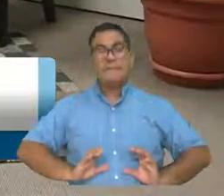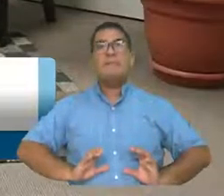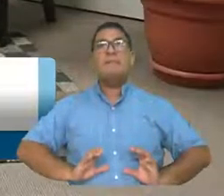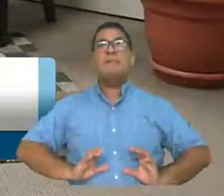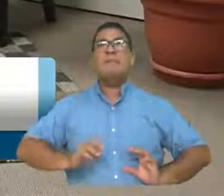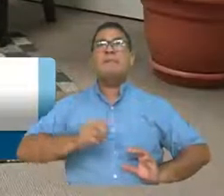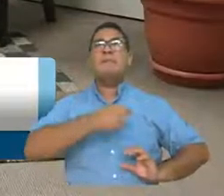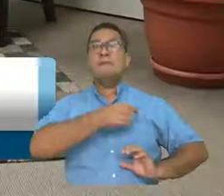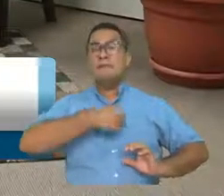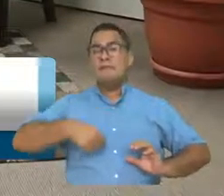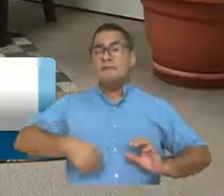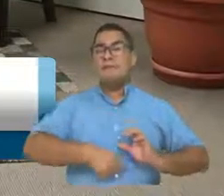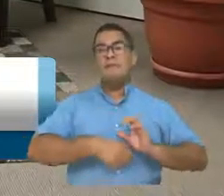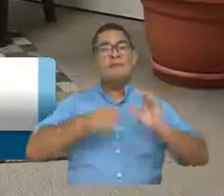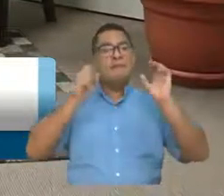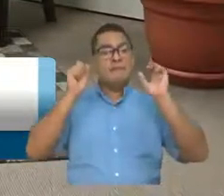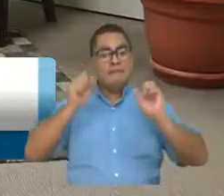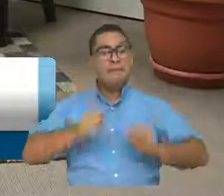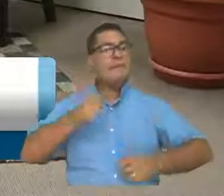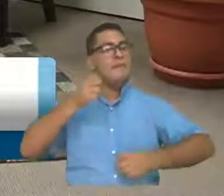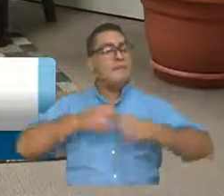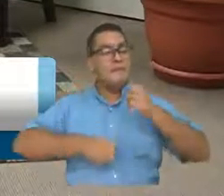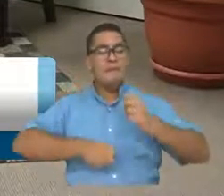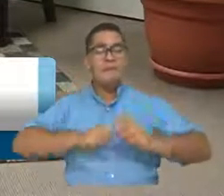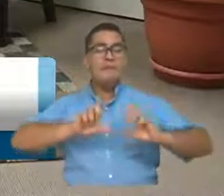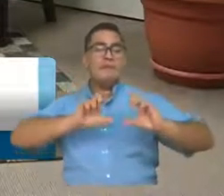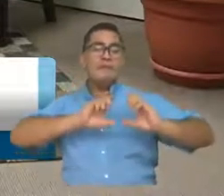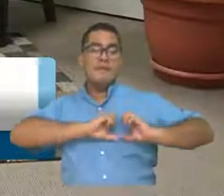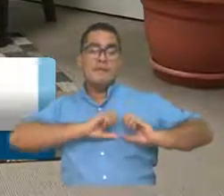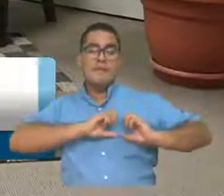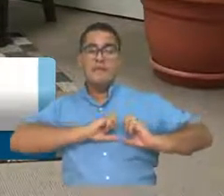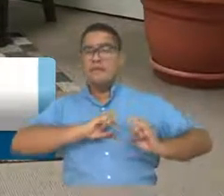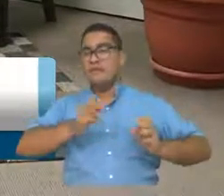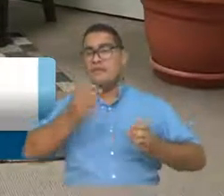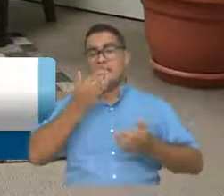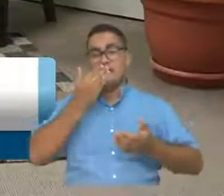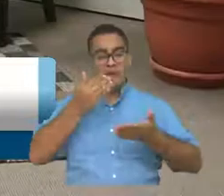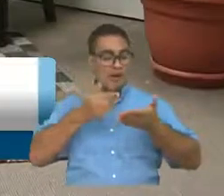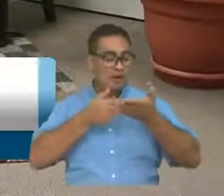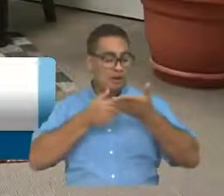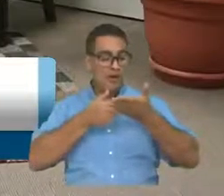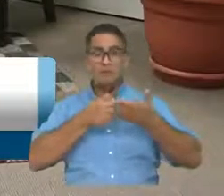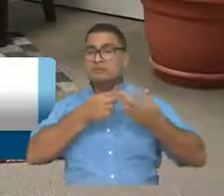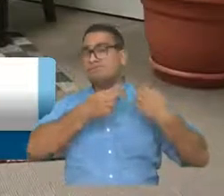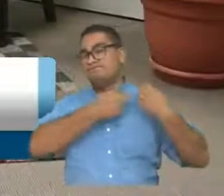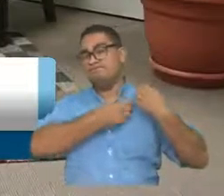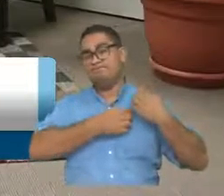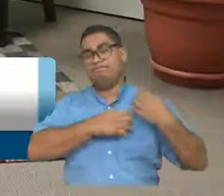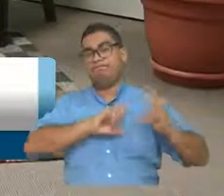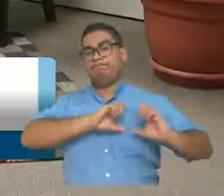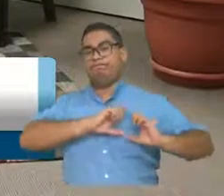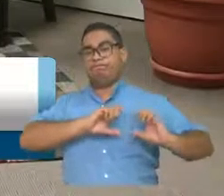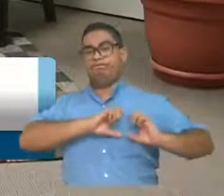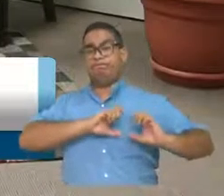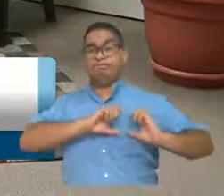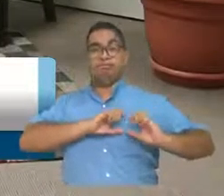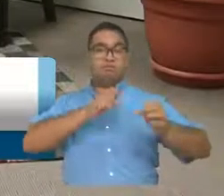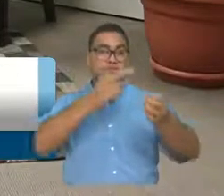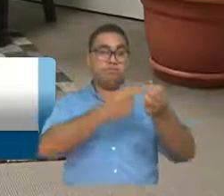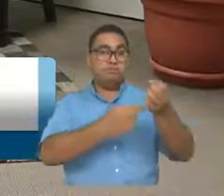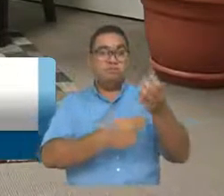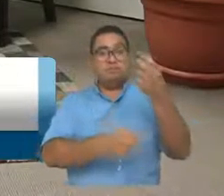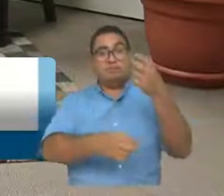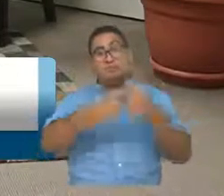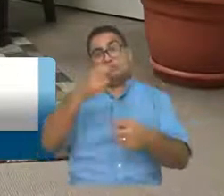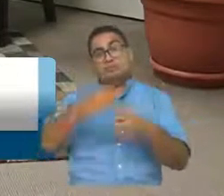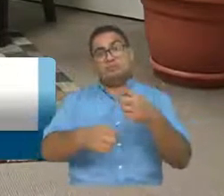diarrea. ¿Por qué? Porque el coronavirus no solamente ataca lo que es la parte pulmonar, él puede atacar diferentes órganos